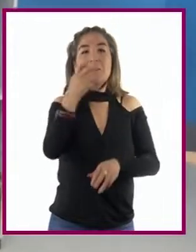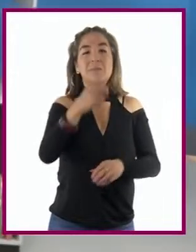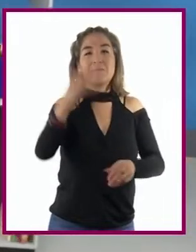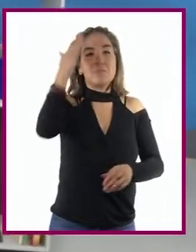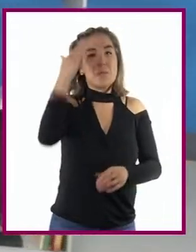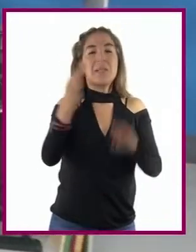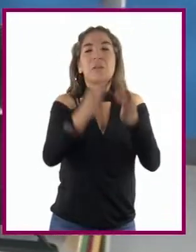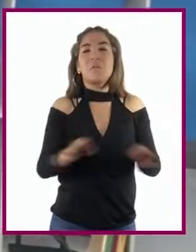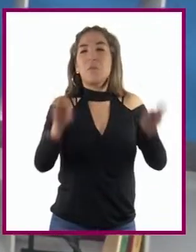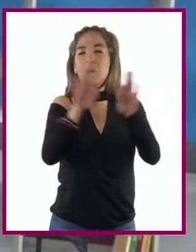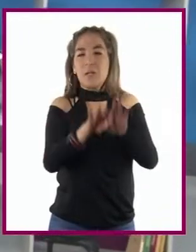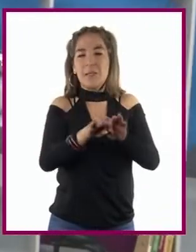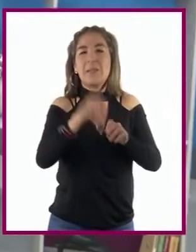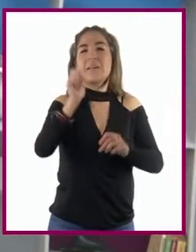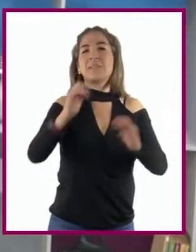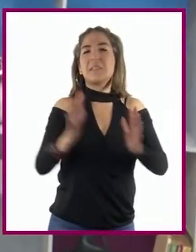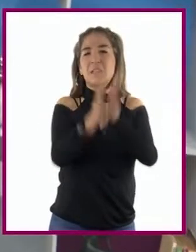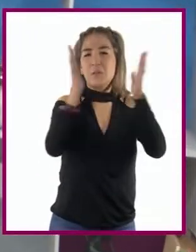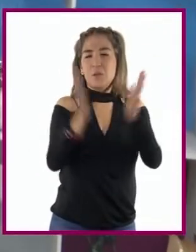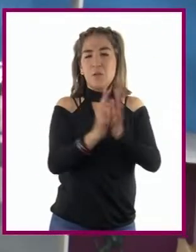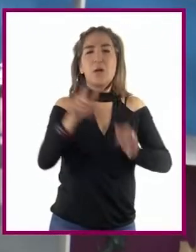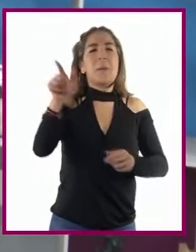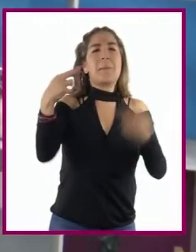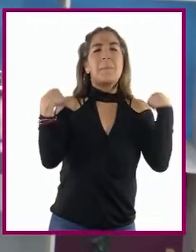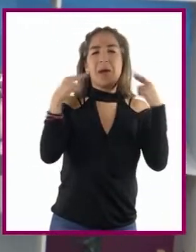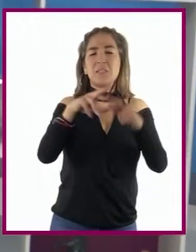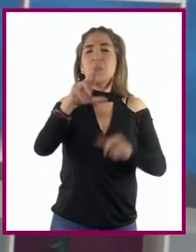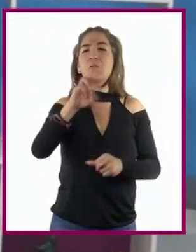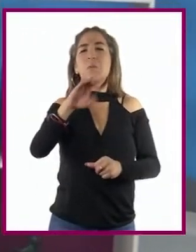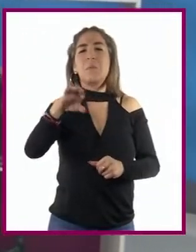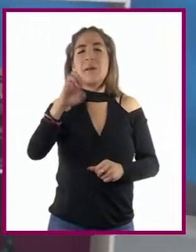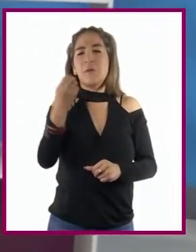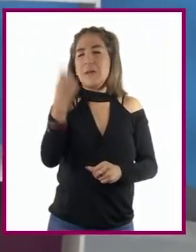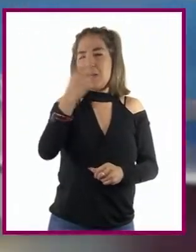de la democracia. ¿Qué opina, maestro Romeo?